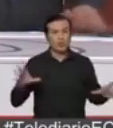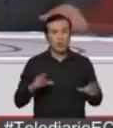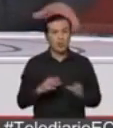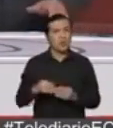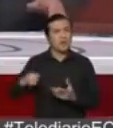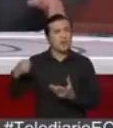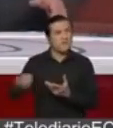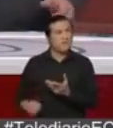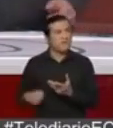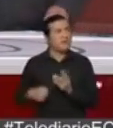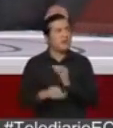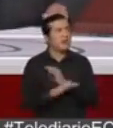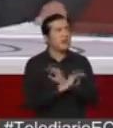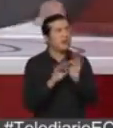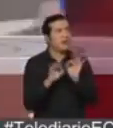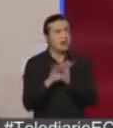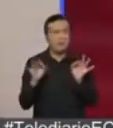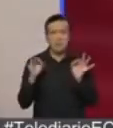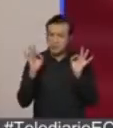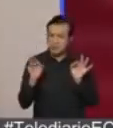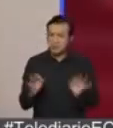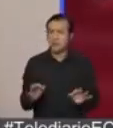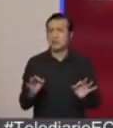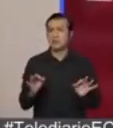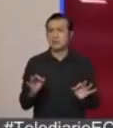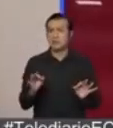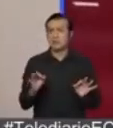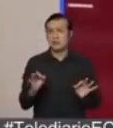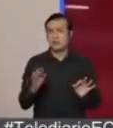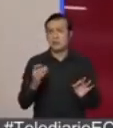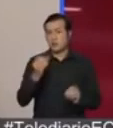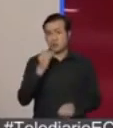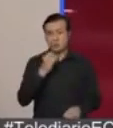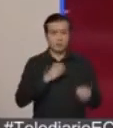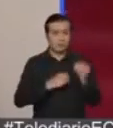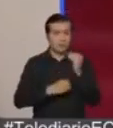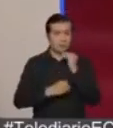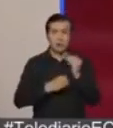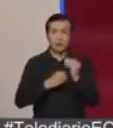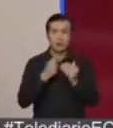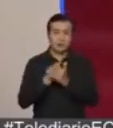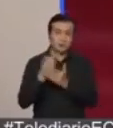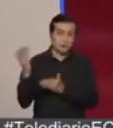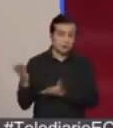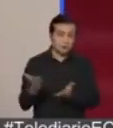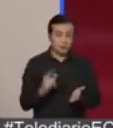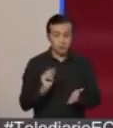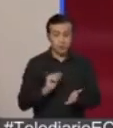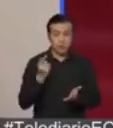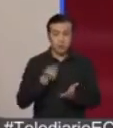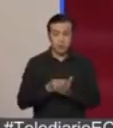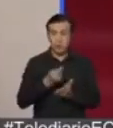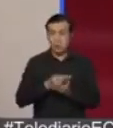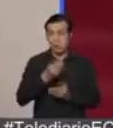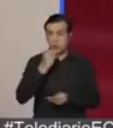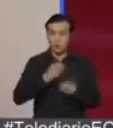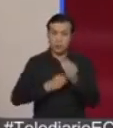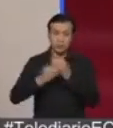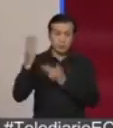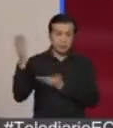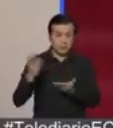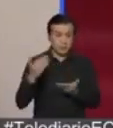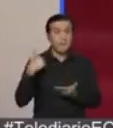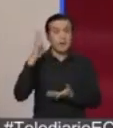en respuesta concreta, esto es sí. En la importación de alimentos que realizamos es relativamente poco en relación al total